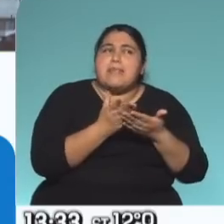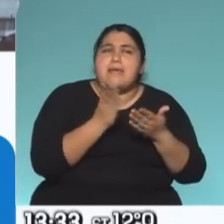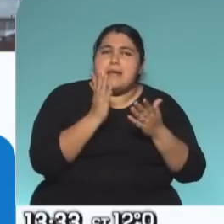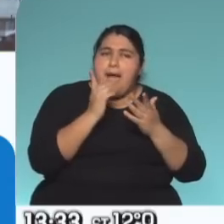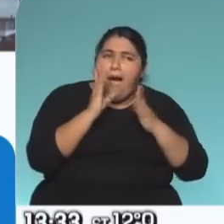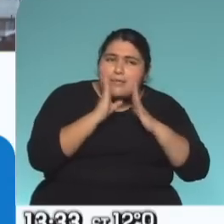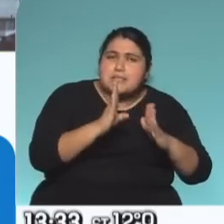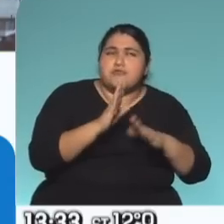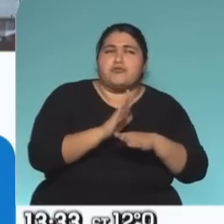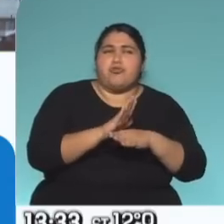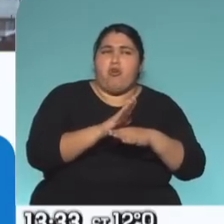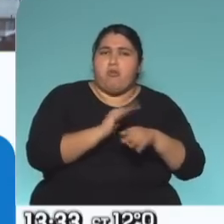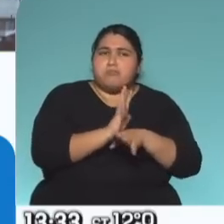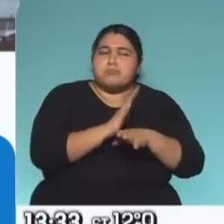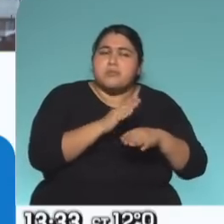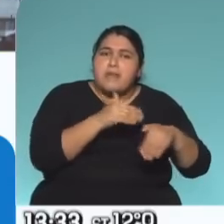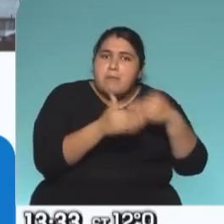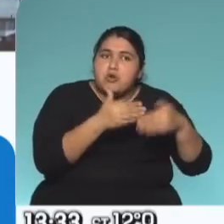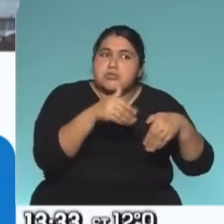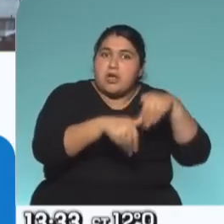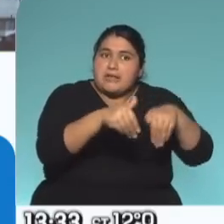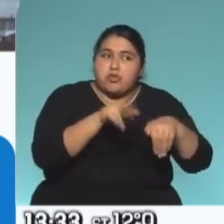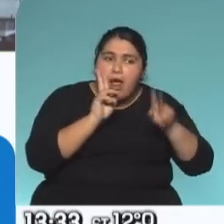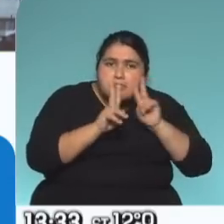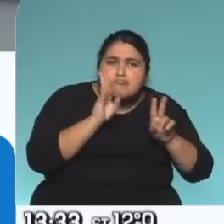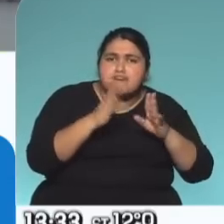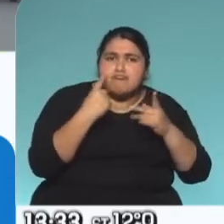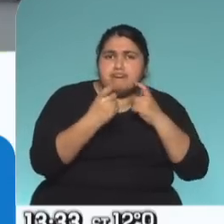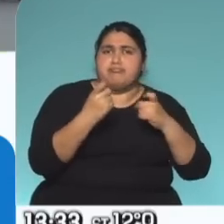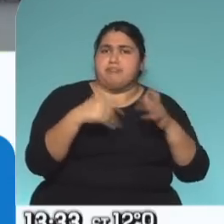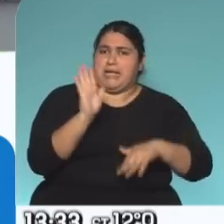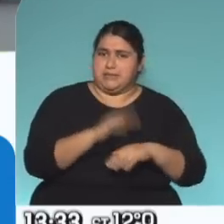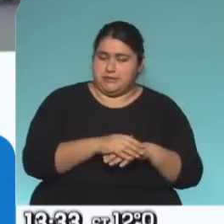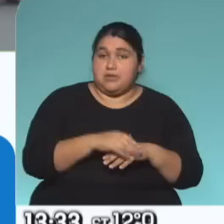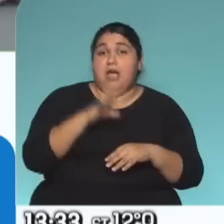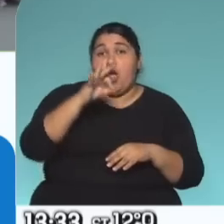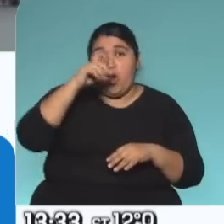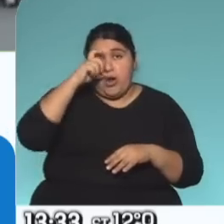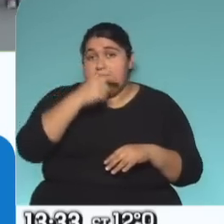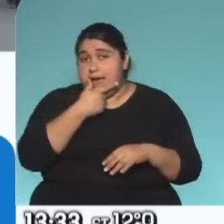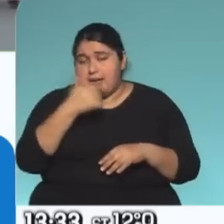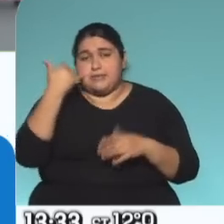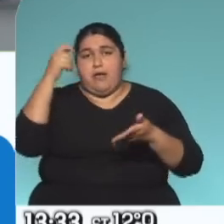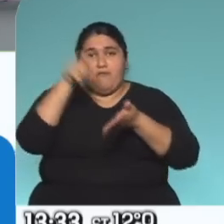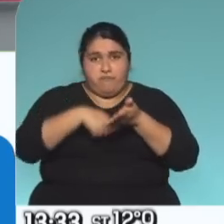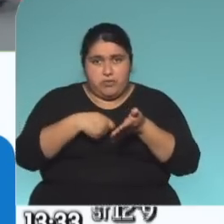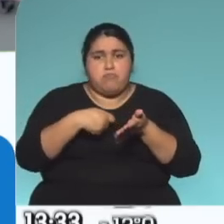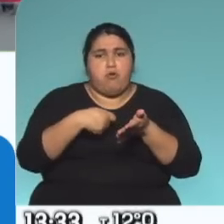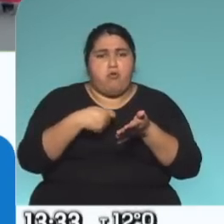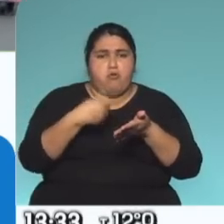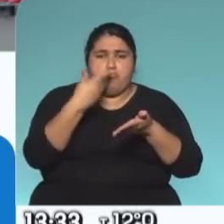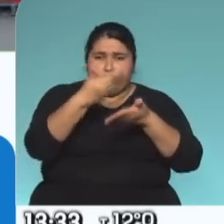al desarrollo del proceso electoral, ¿no? Para empezar, la OEA jugó un papel deplorable